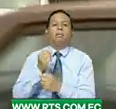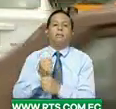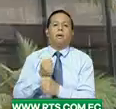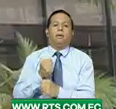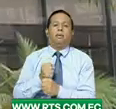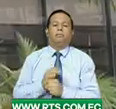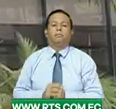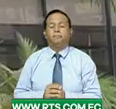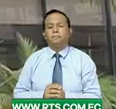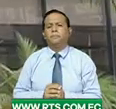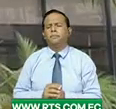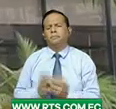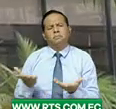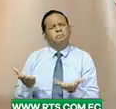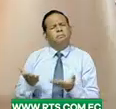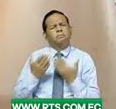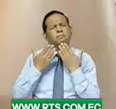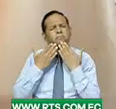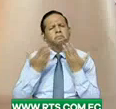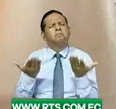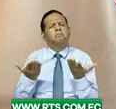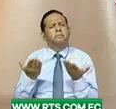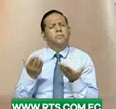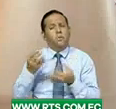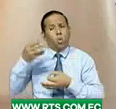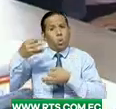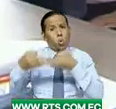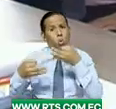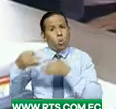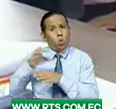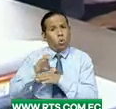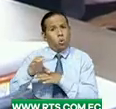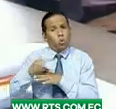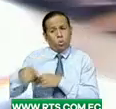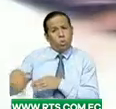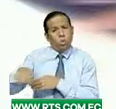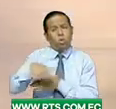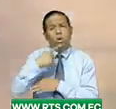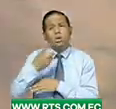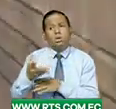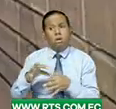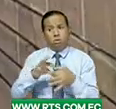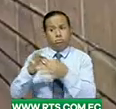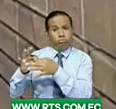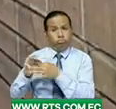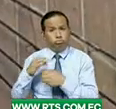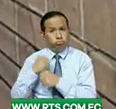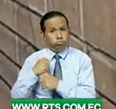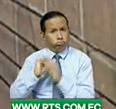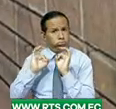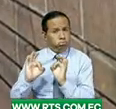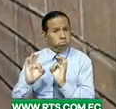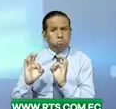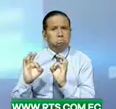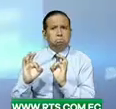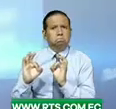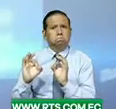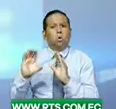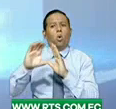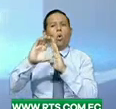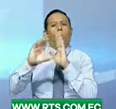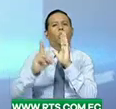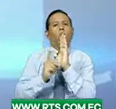No es una historia nueva, pero en la judicatura tampoco hay espíritu de cuerpo. El Código Orgánico de la Función